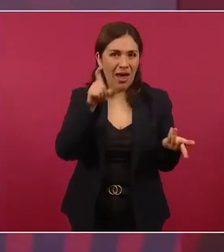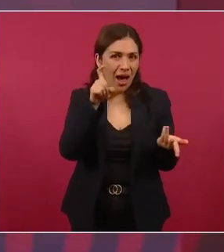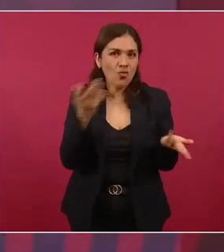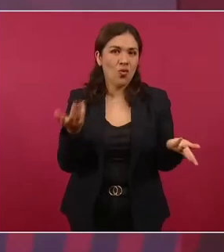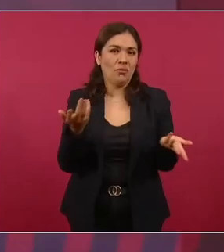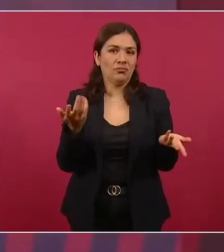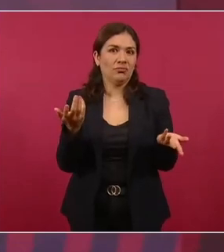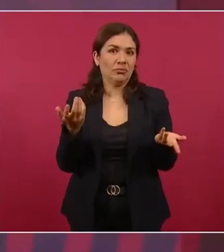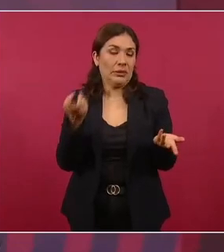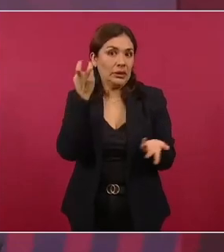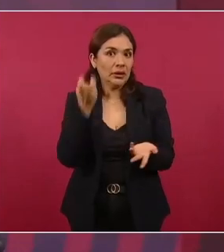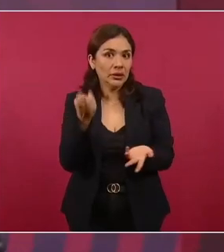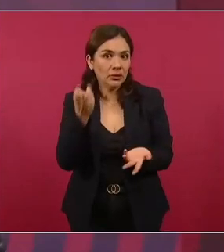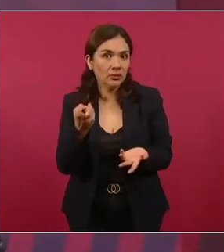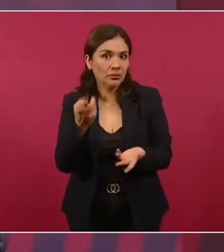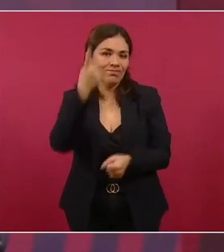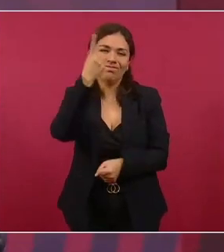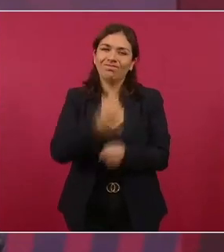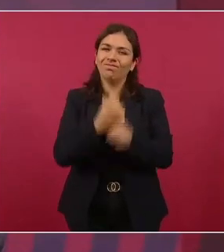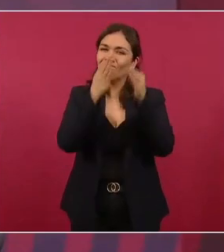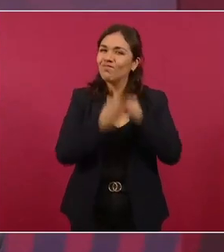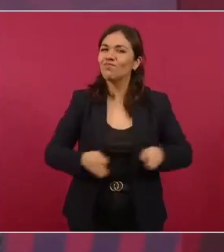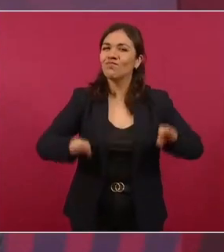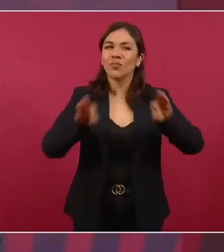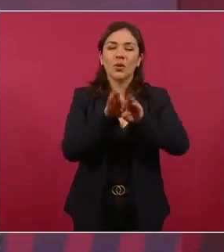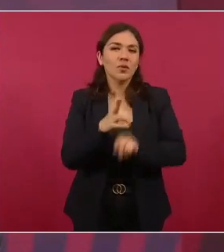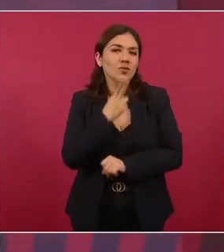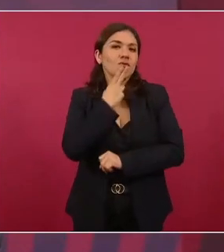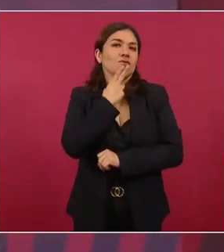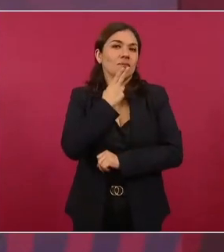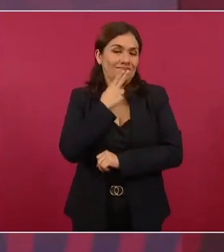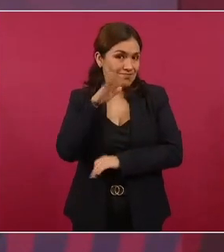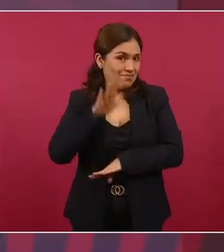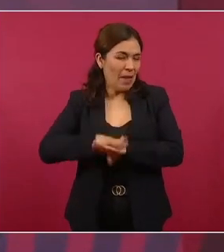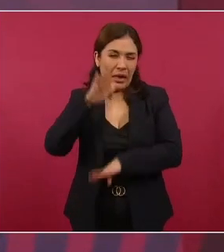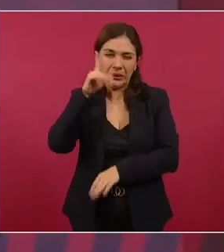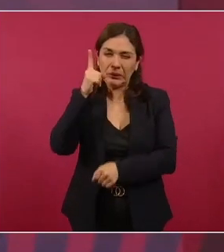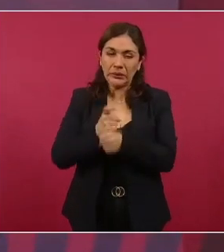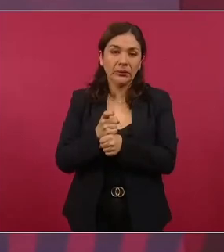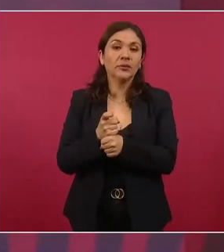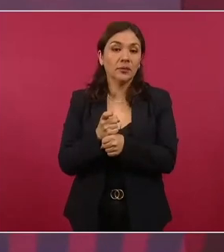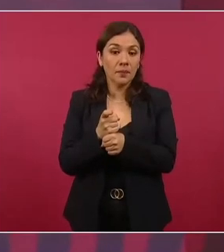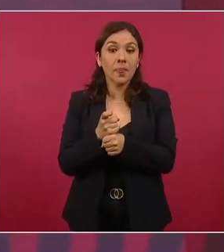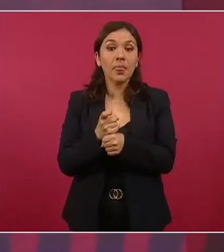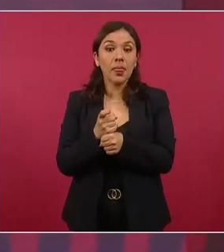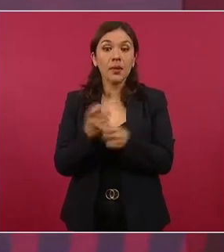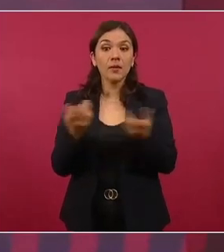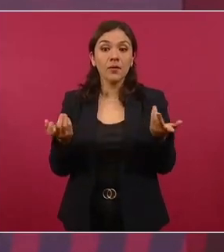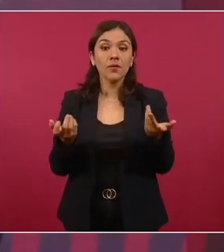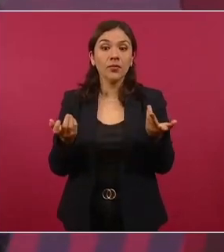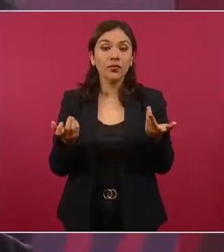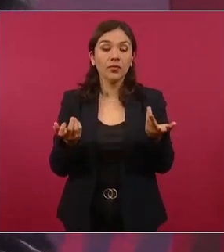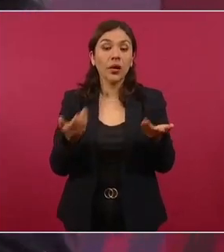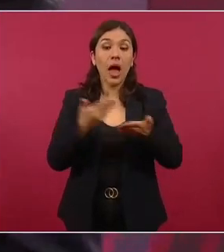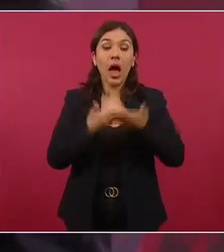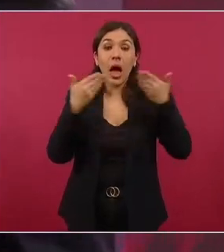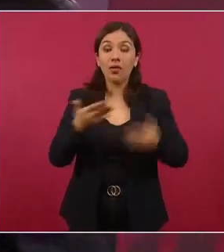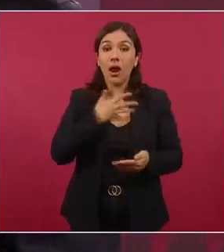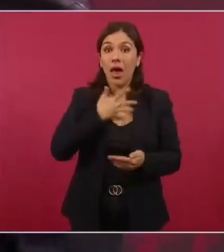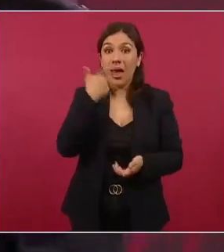humano, que es lo prioritario, lo más importante. Y se está